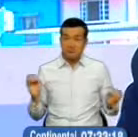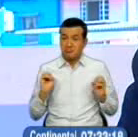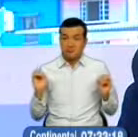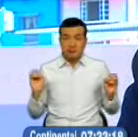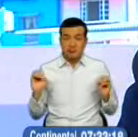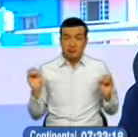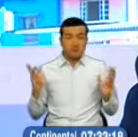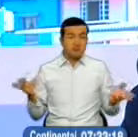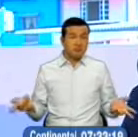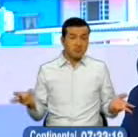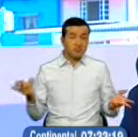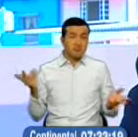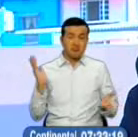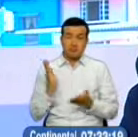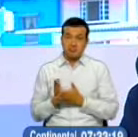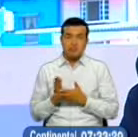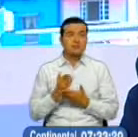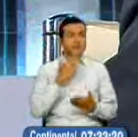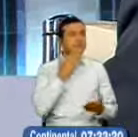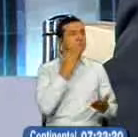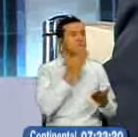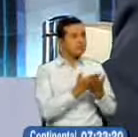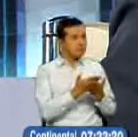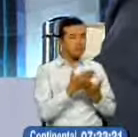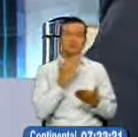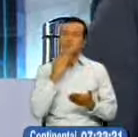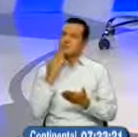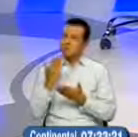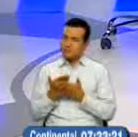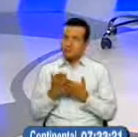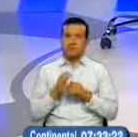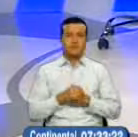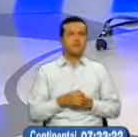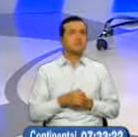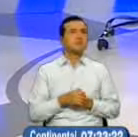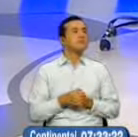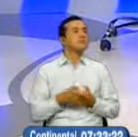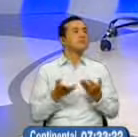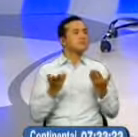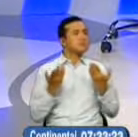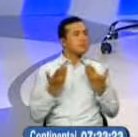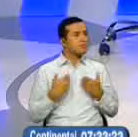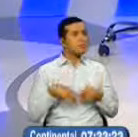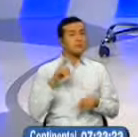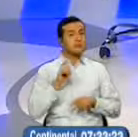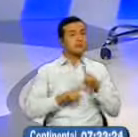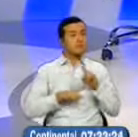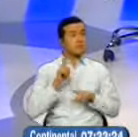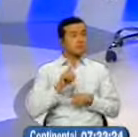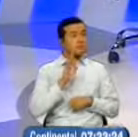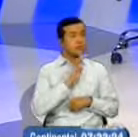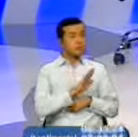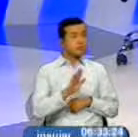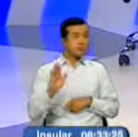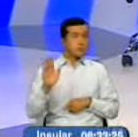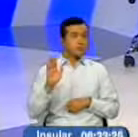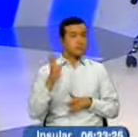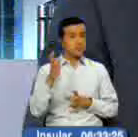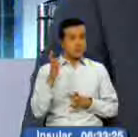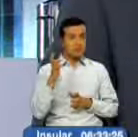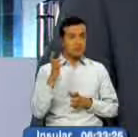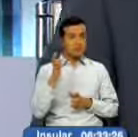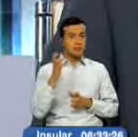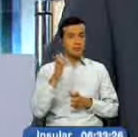la repercusión, se quedó ahí. Padre Rumi, muchas gracias por estar con nosotros. Encantado, Carlos. Bueno, amigos televidentes, he querido